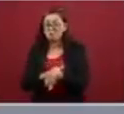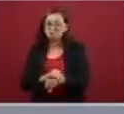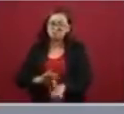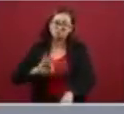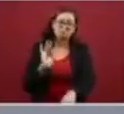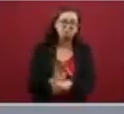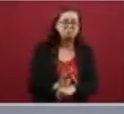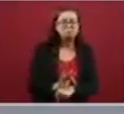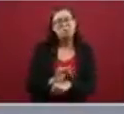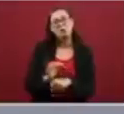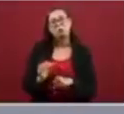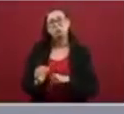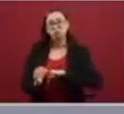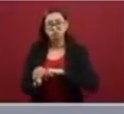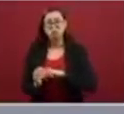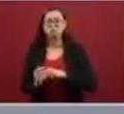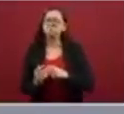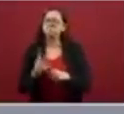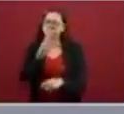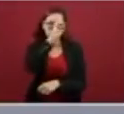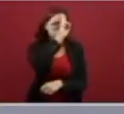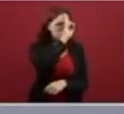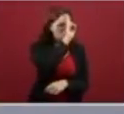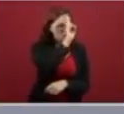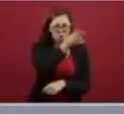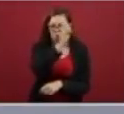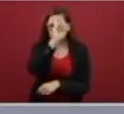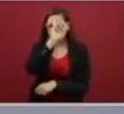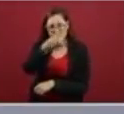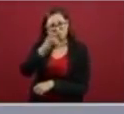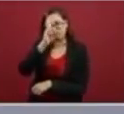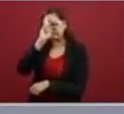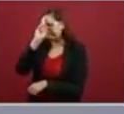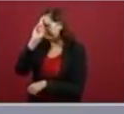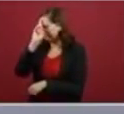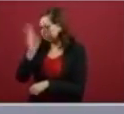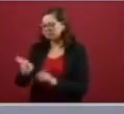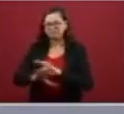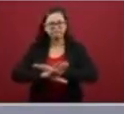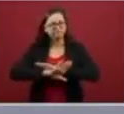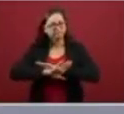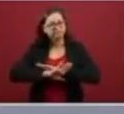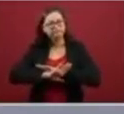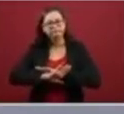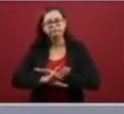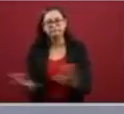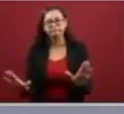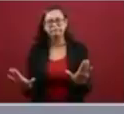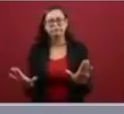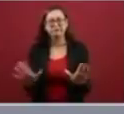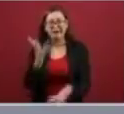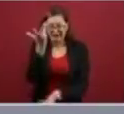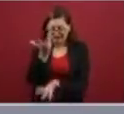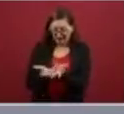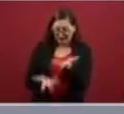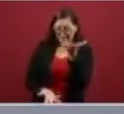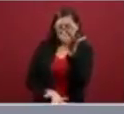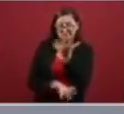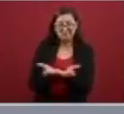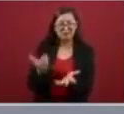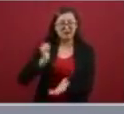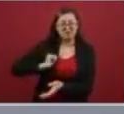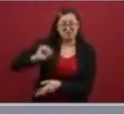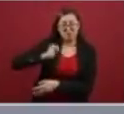el influyentismo y cualquier otra práctica propia del